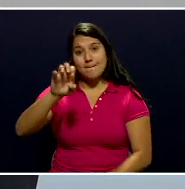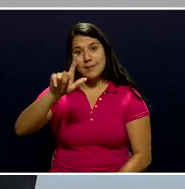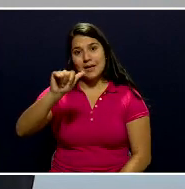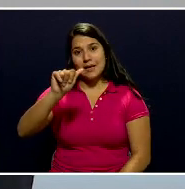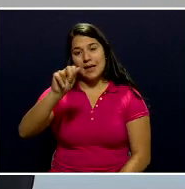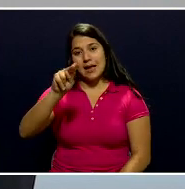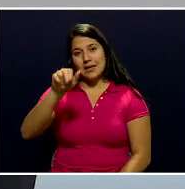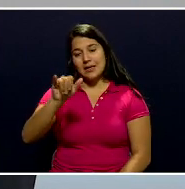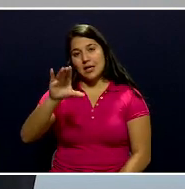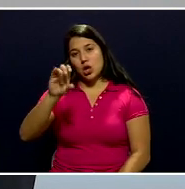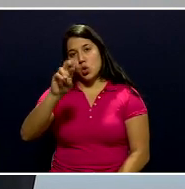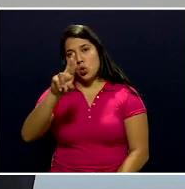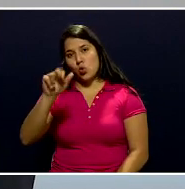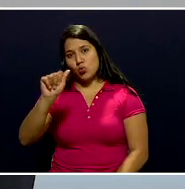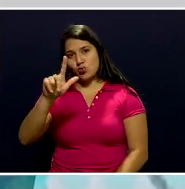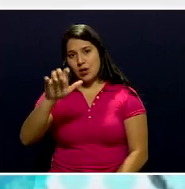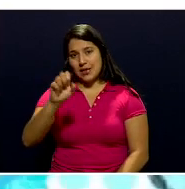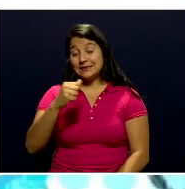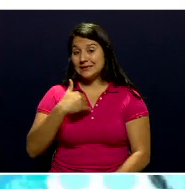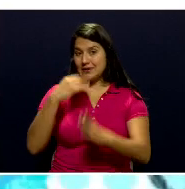nos informa.